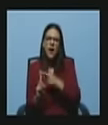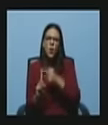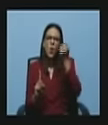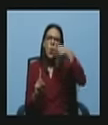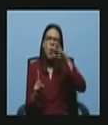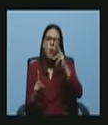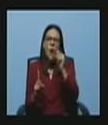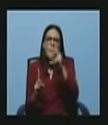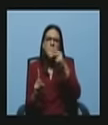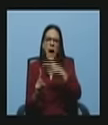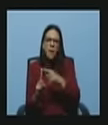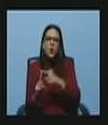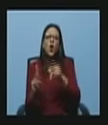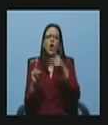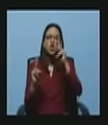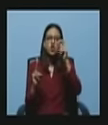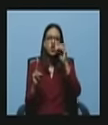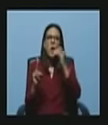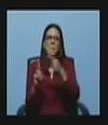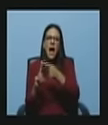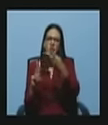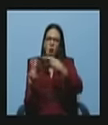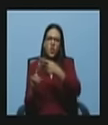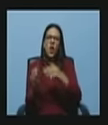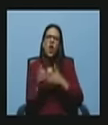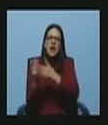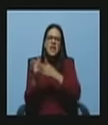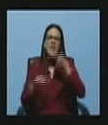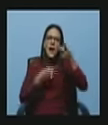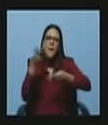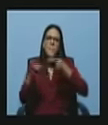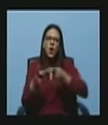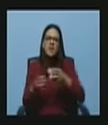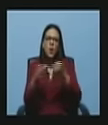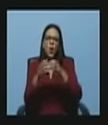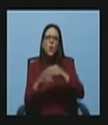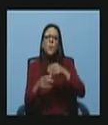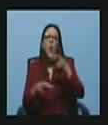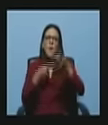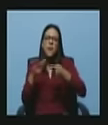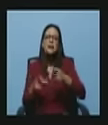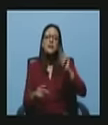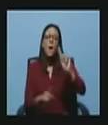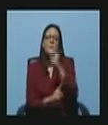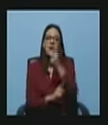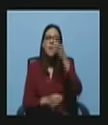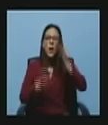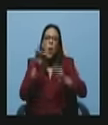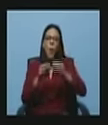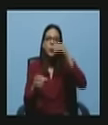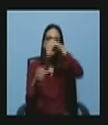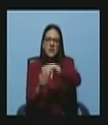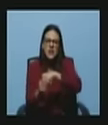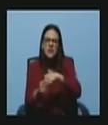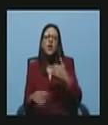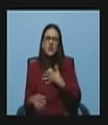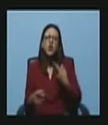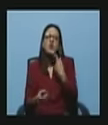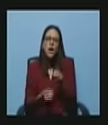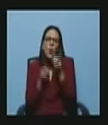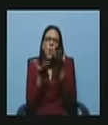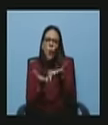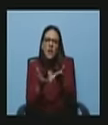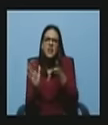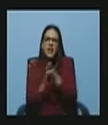Pablo Guanipa y Tomás Guanipa, líderes políticos del partido Primero Justicia. Y quiero manifestar